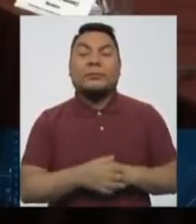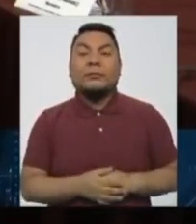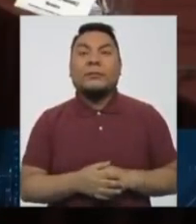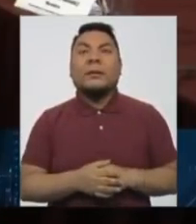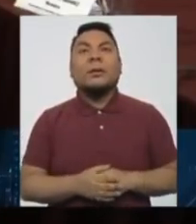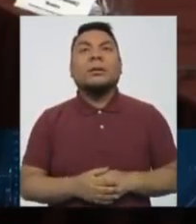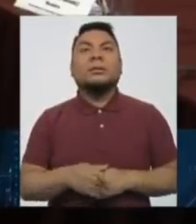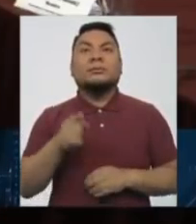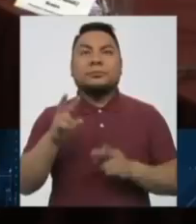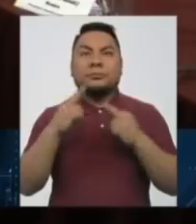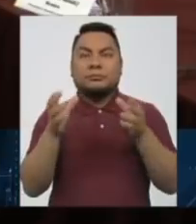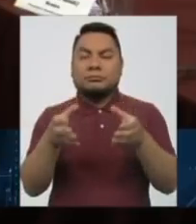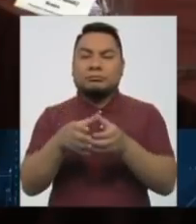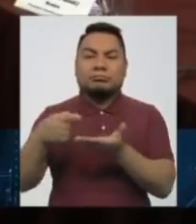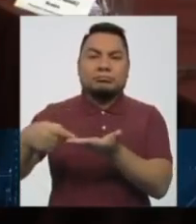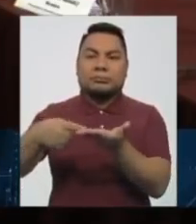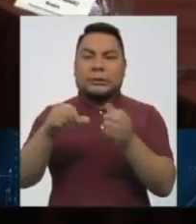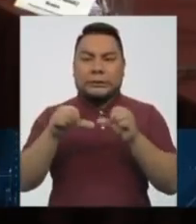señaló César Inostroza.